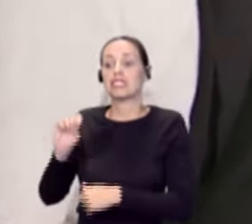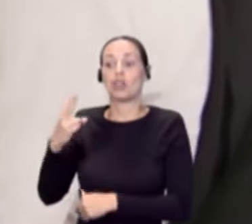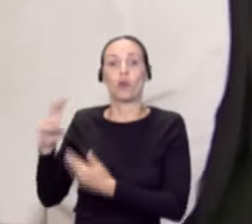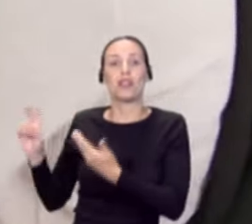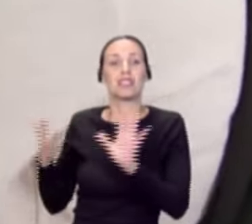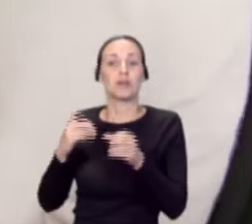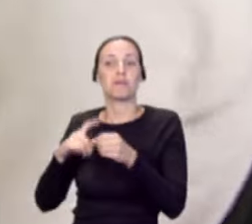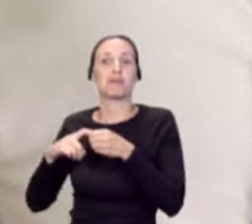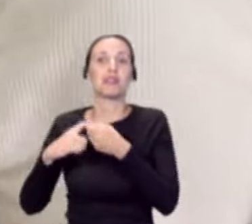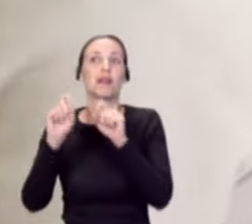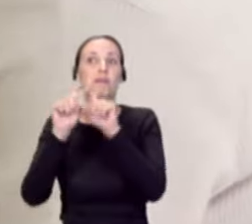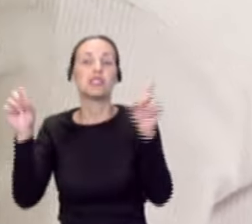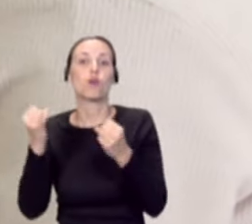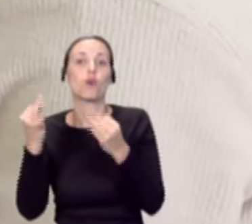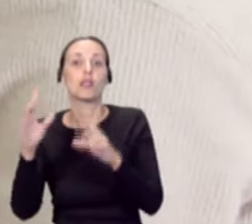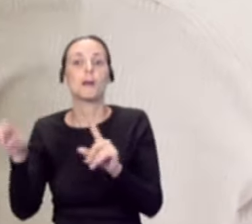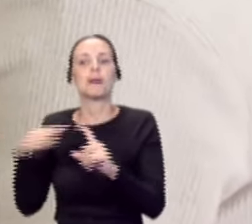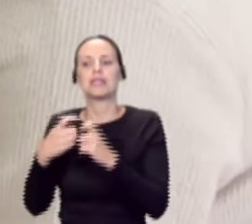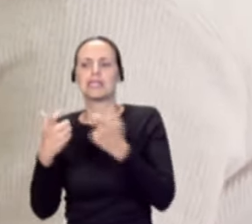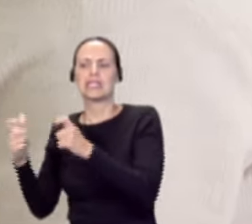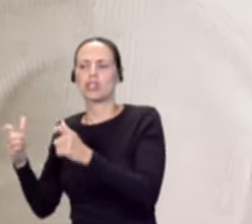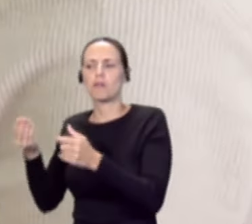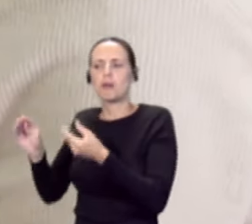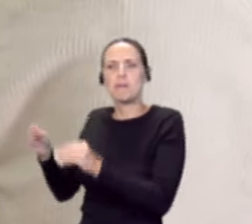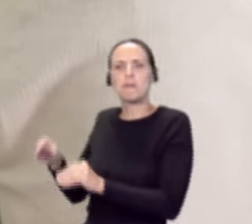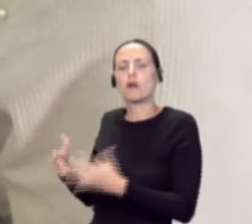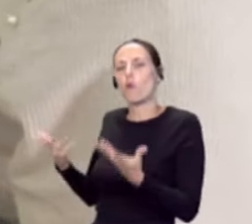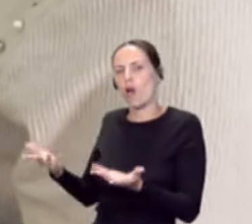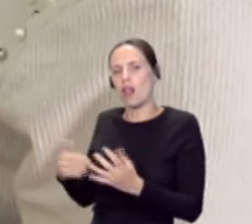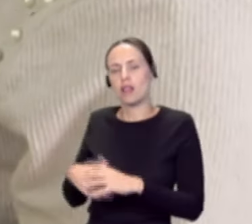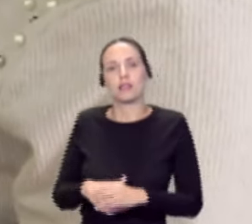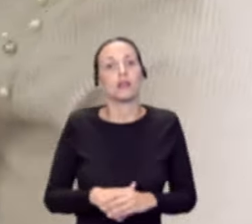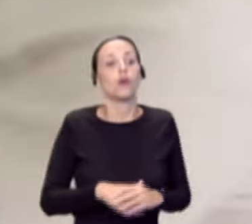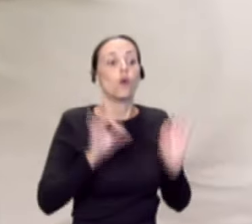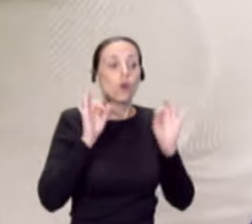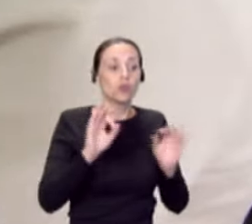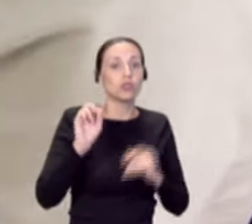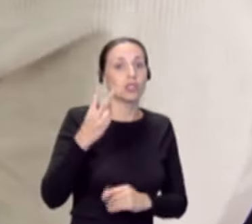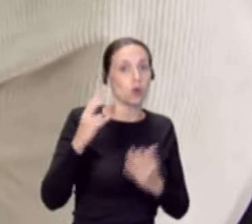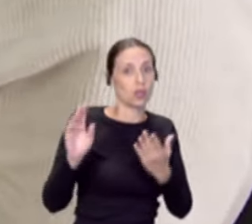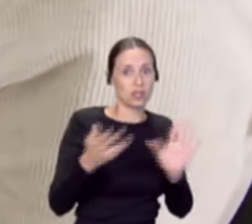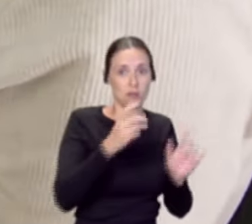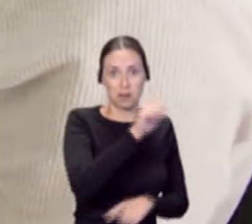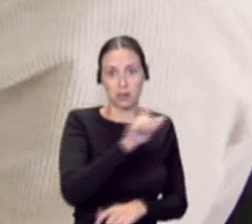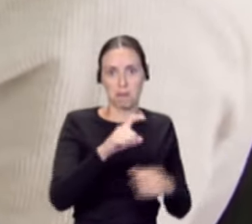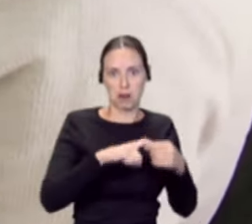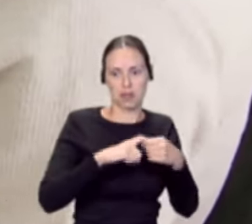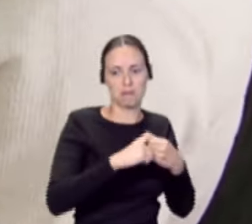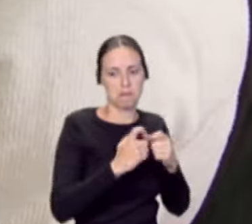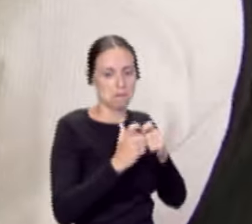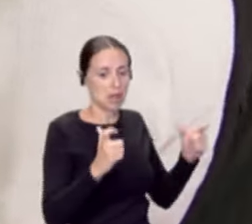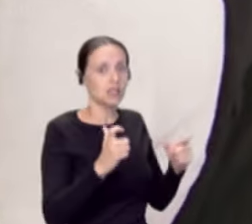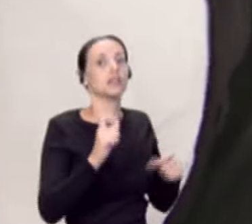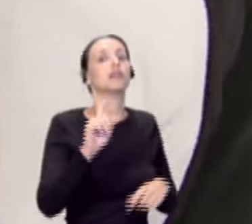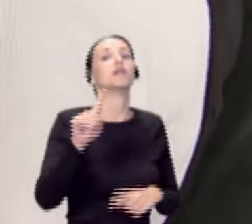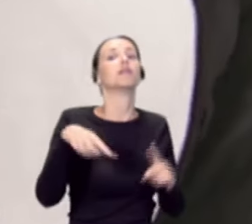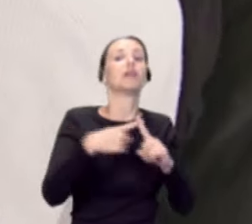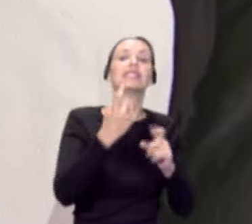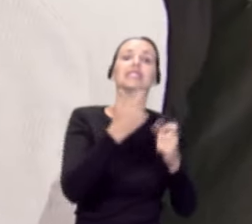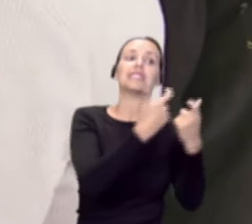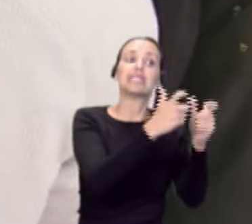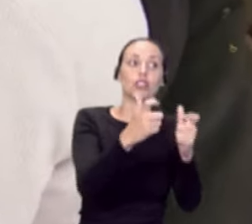qué sectores van a ampliar? Exactamente, para esta segunda edición vamos a ampliar mucho el número de participantes, pero también de sectores y también de